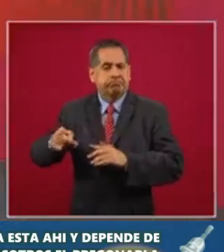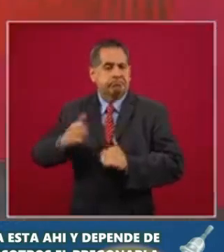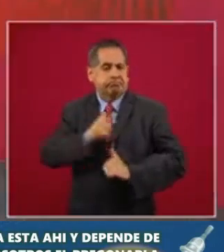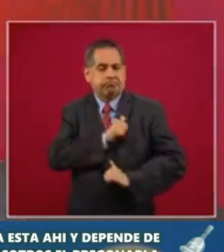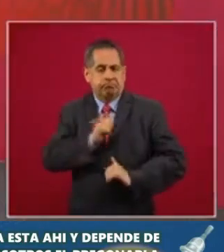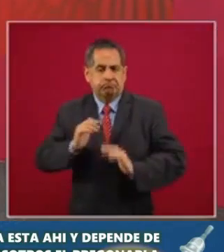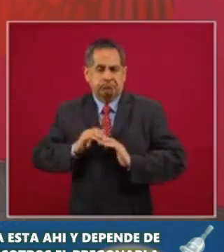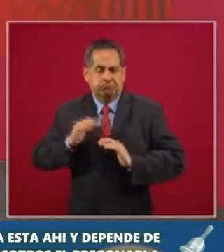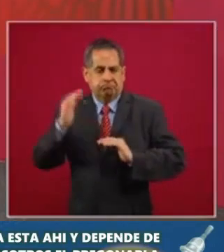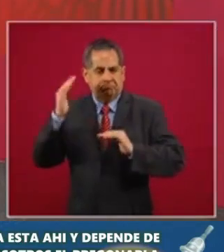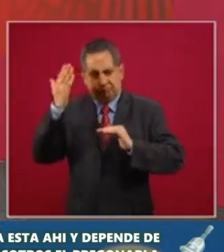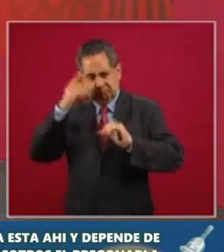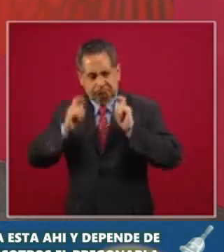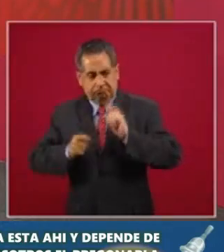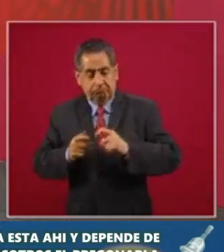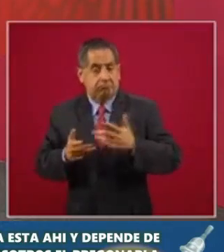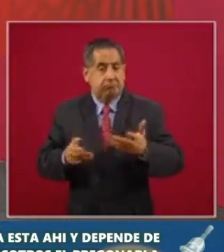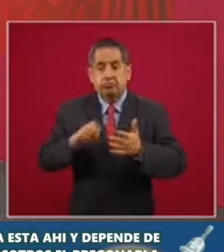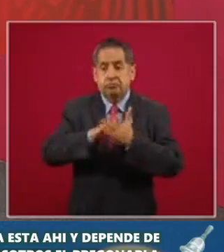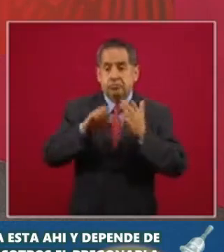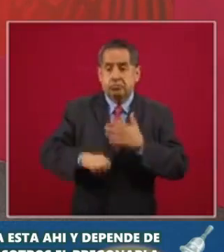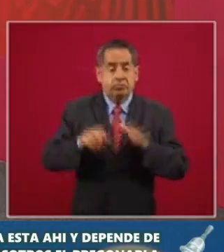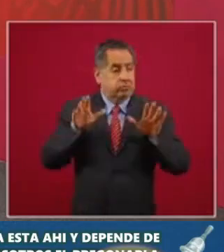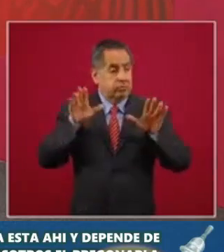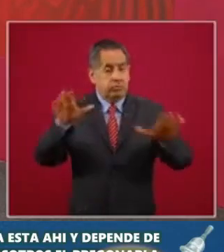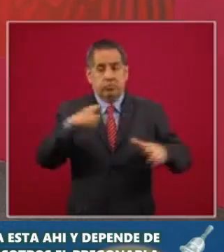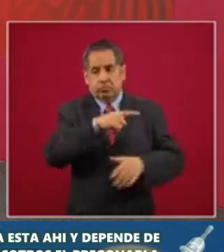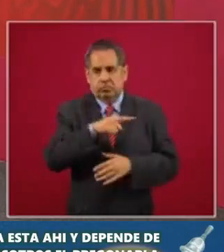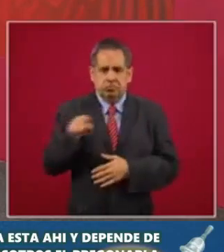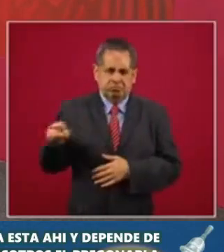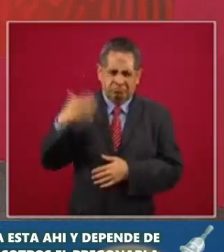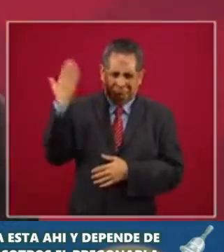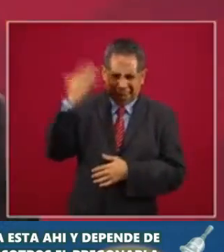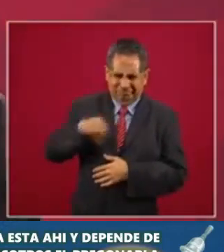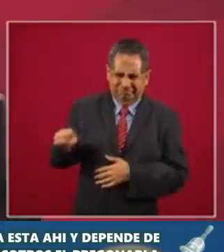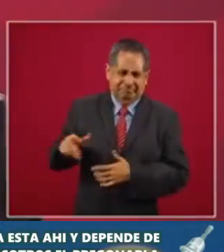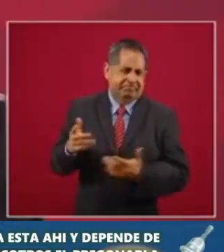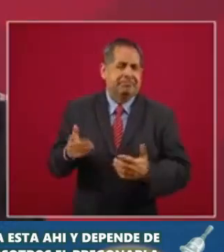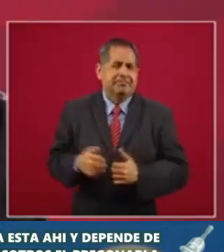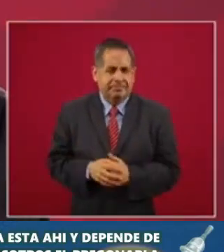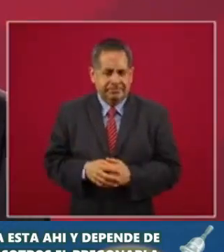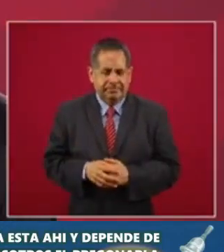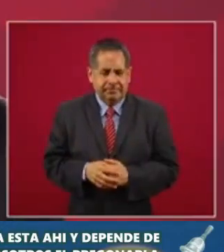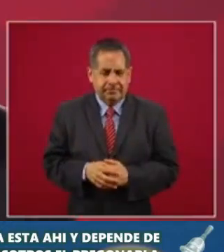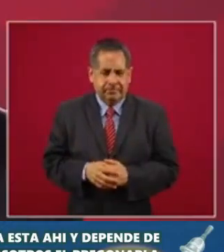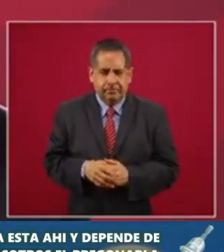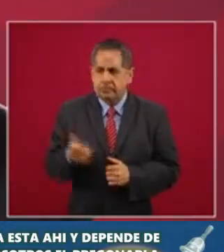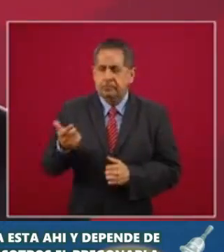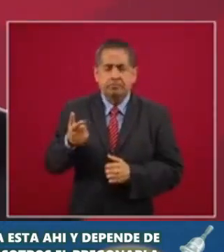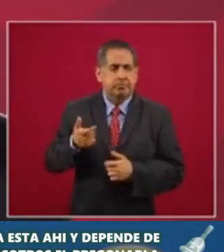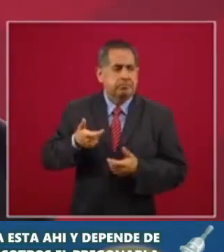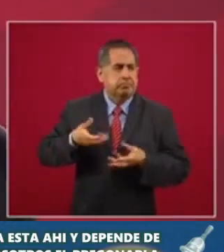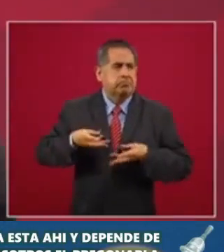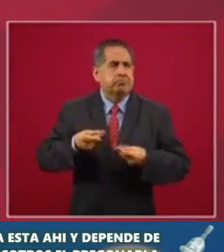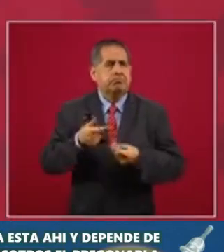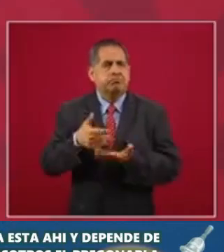en el caso del aeropuerto en del aeropuerto nos vamos a ahorrar